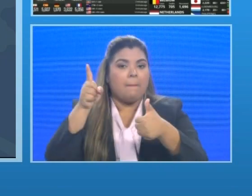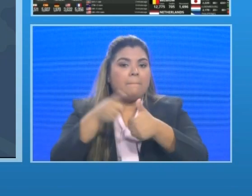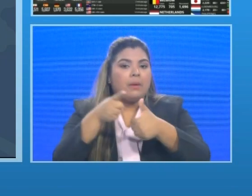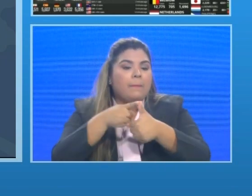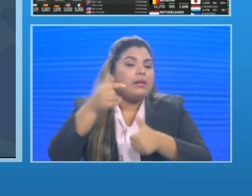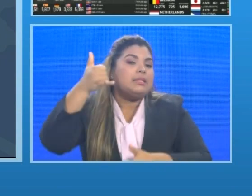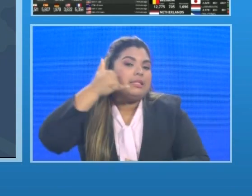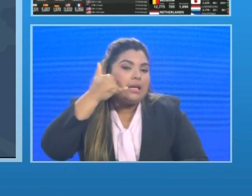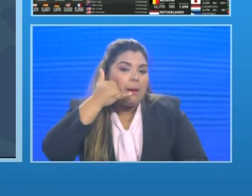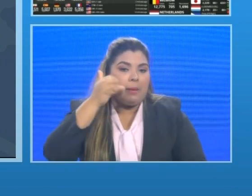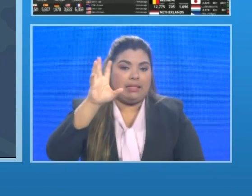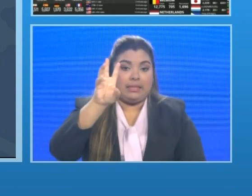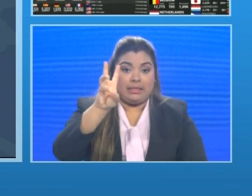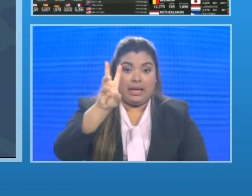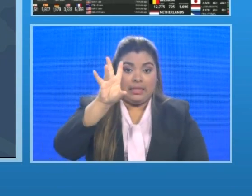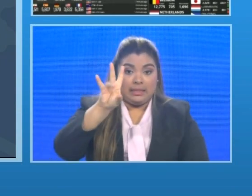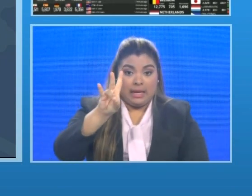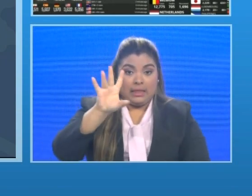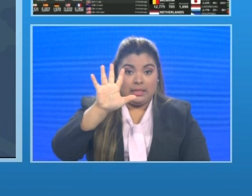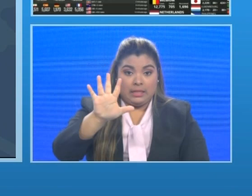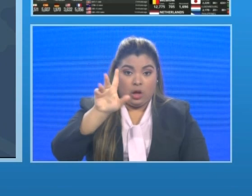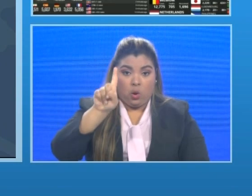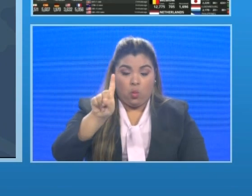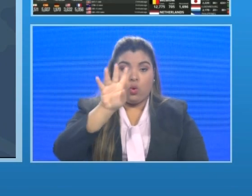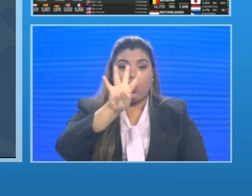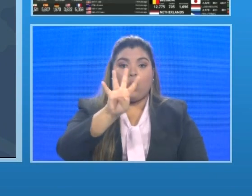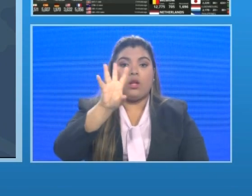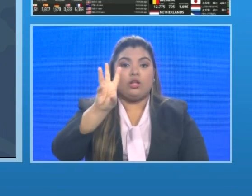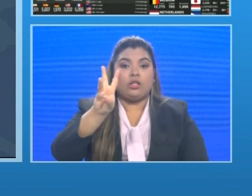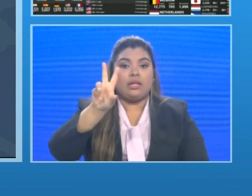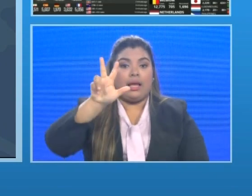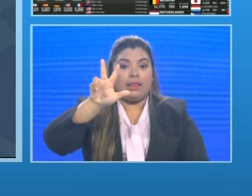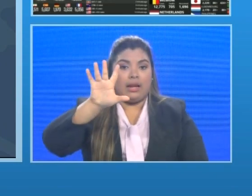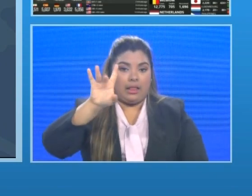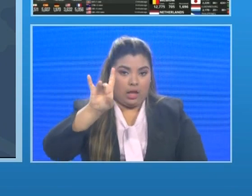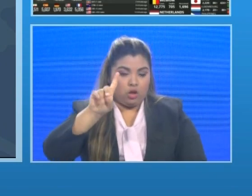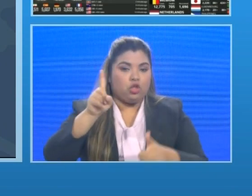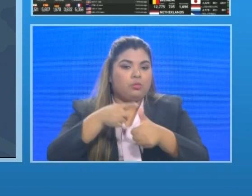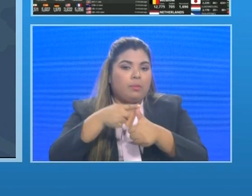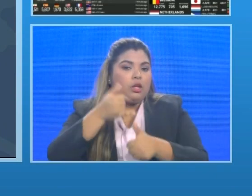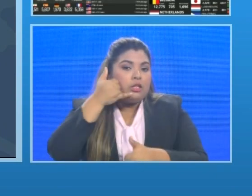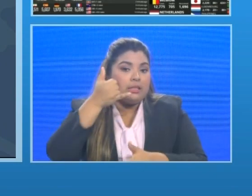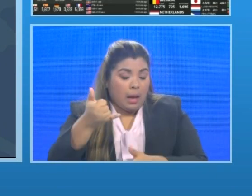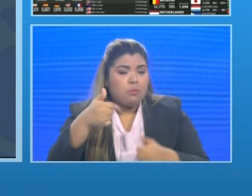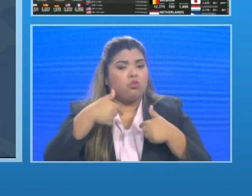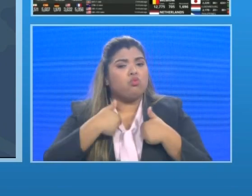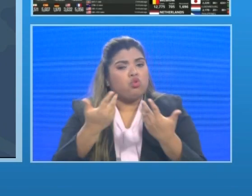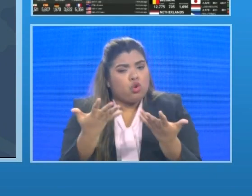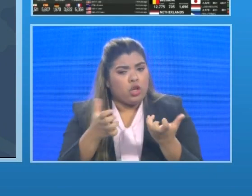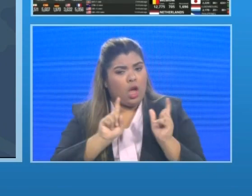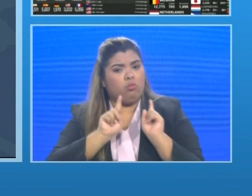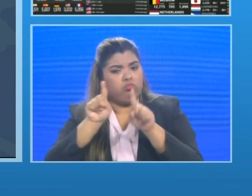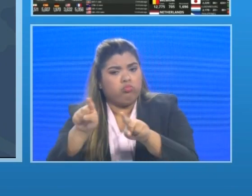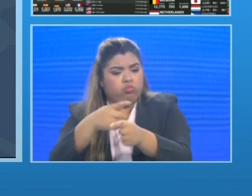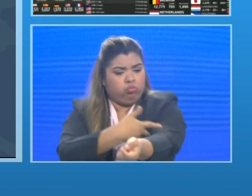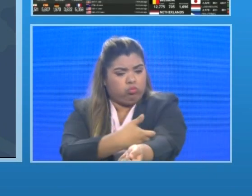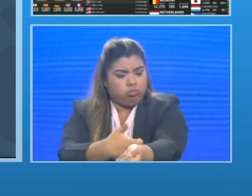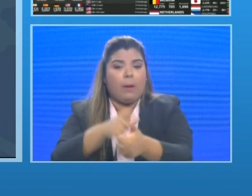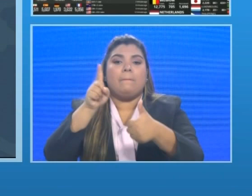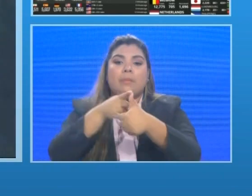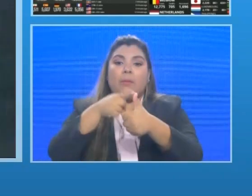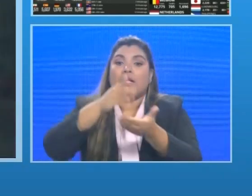6751-4638, que es el centro de donación de sangre, y le darán la cita. Una vez establecida la